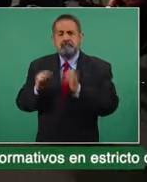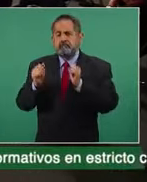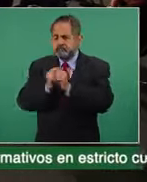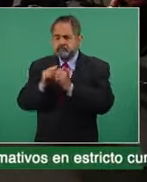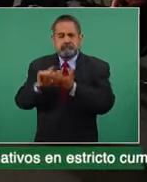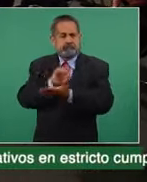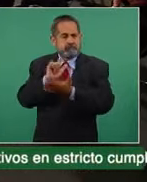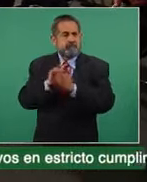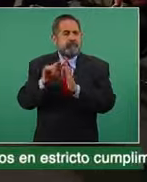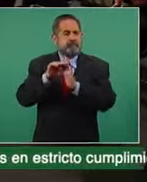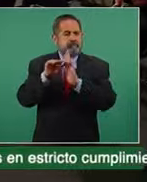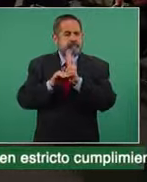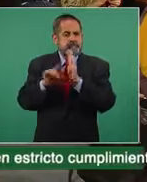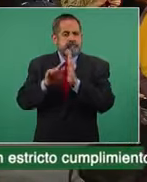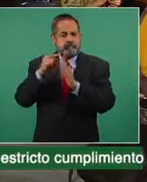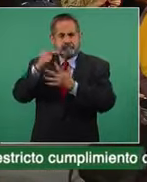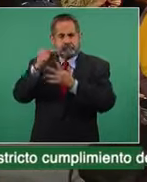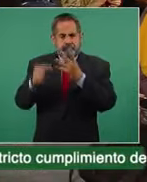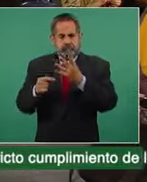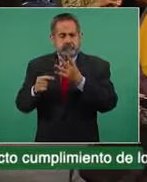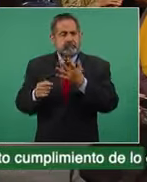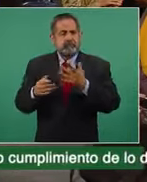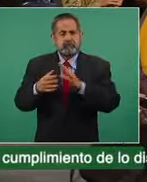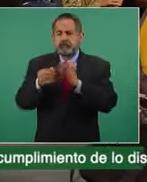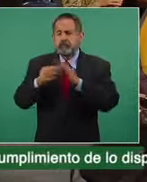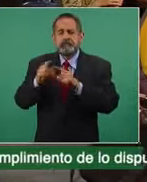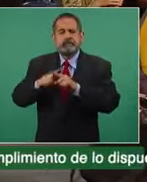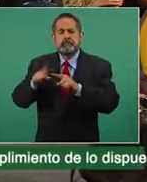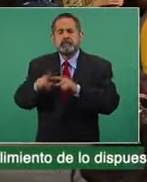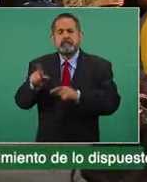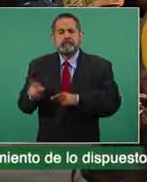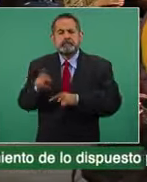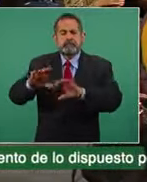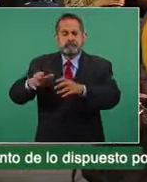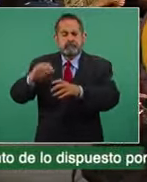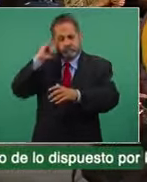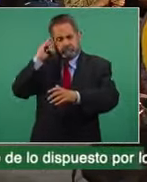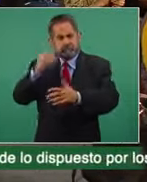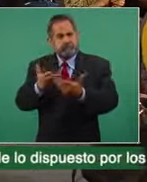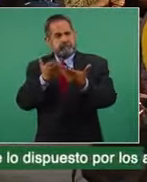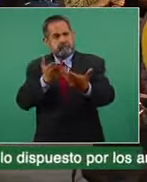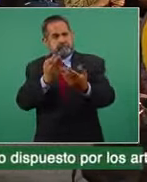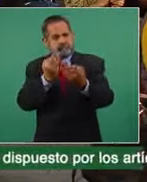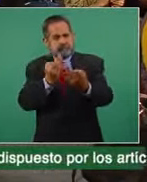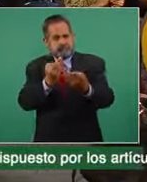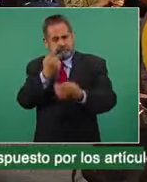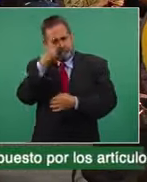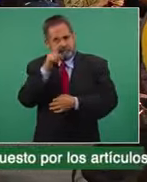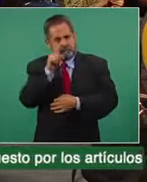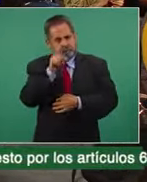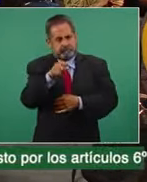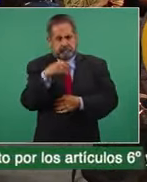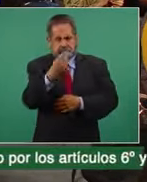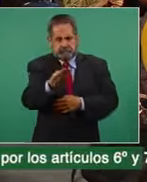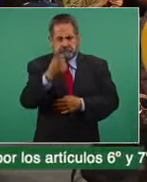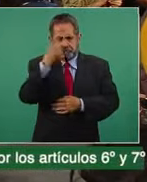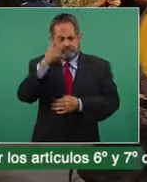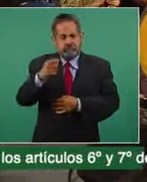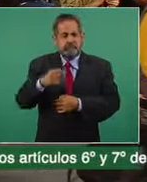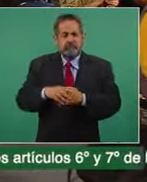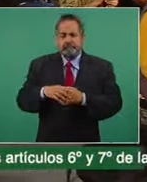legal con respecto de los pueblos indígenas, se dirigen a usted con el objeto de solicitar la